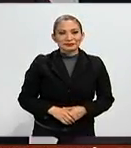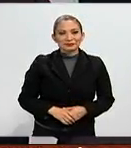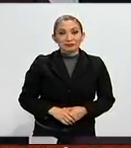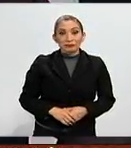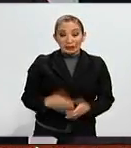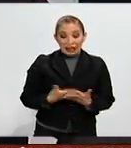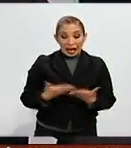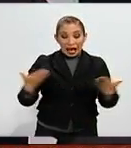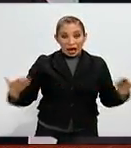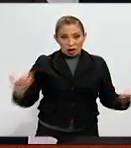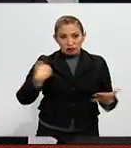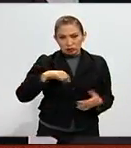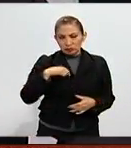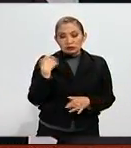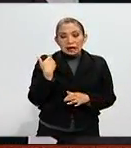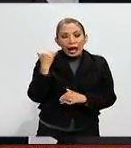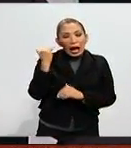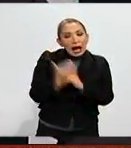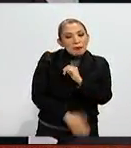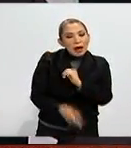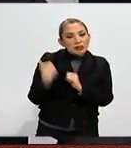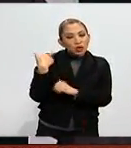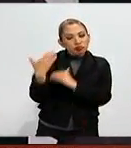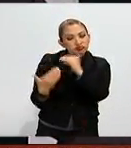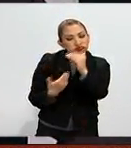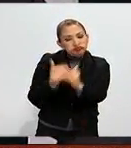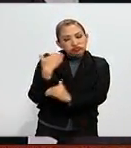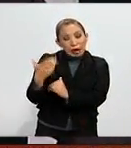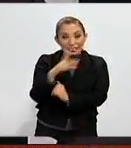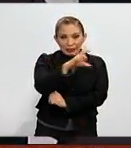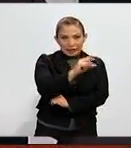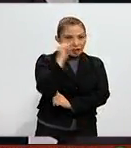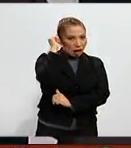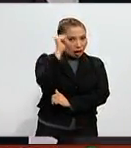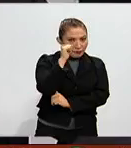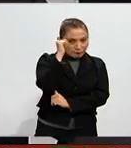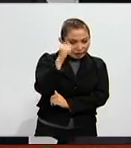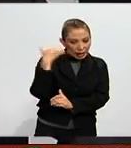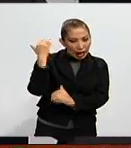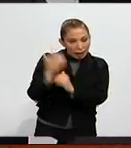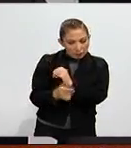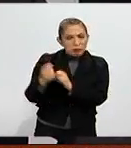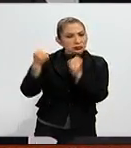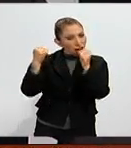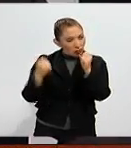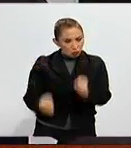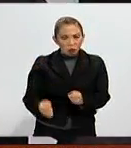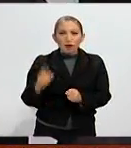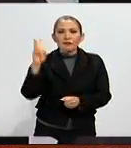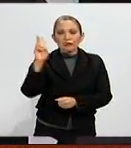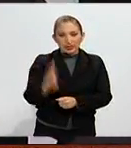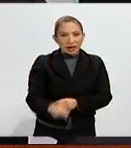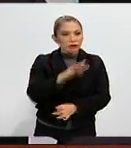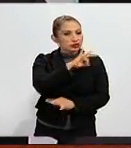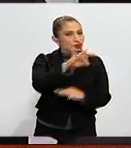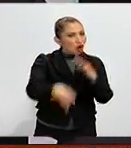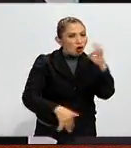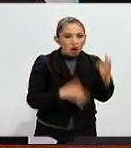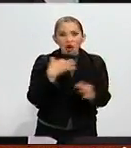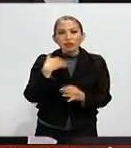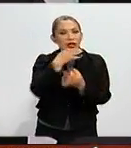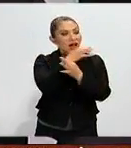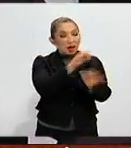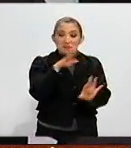Hoy en día estamos finalizando el proceso, terminamos el 30 de abril y tengan la seguridad que toda esta